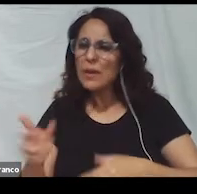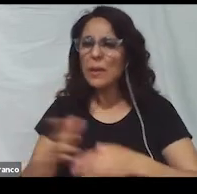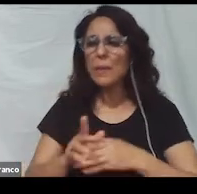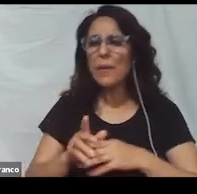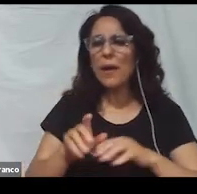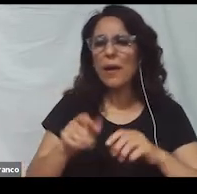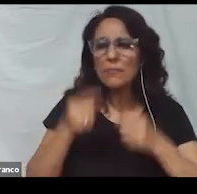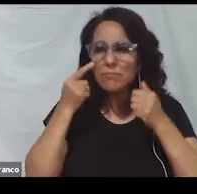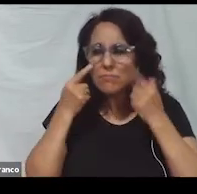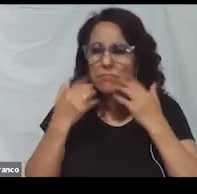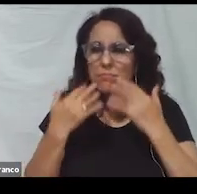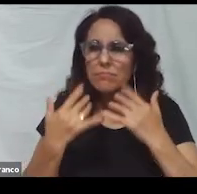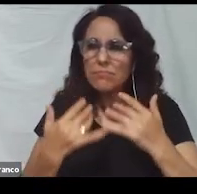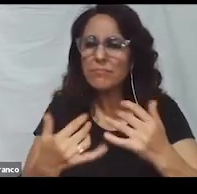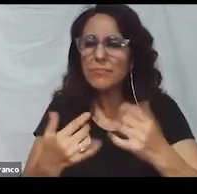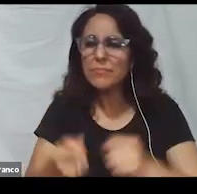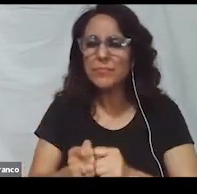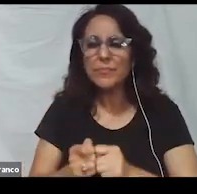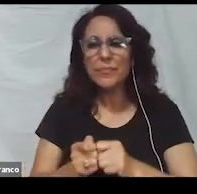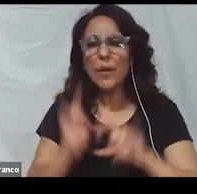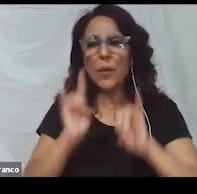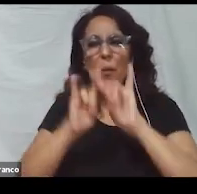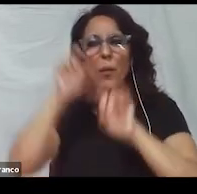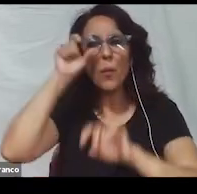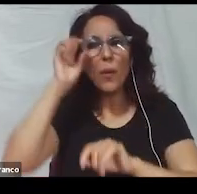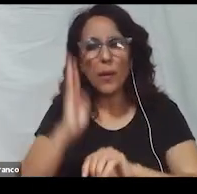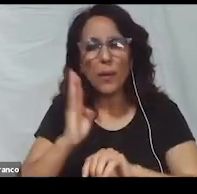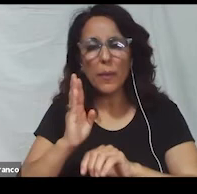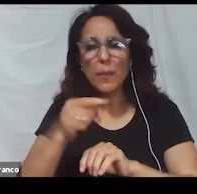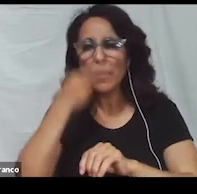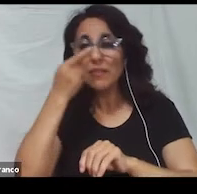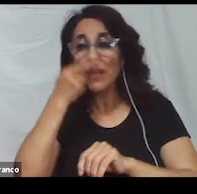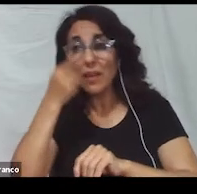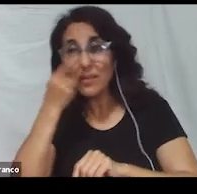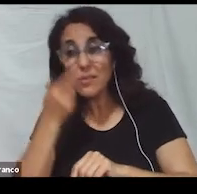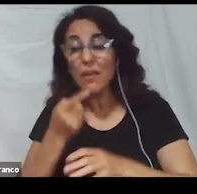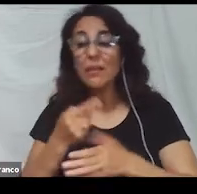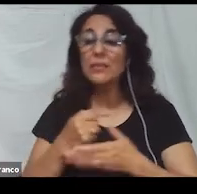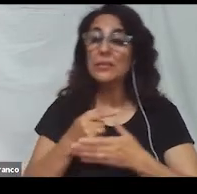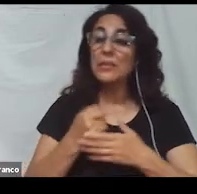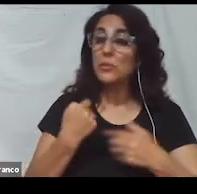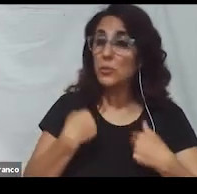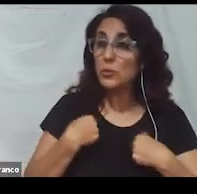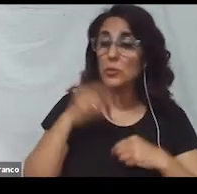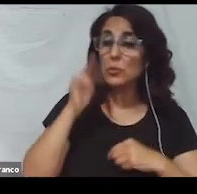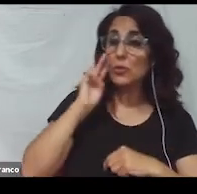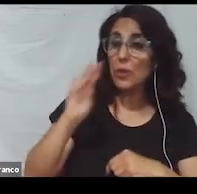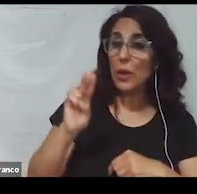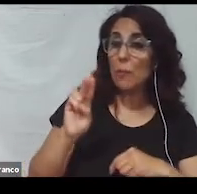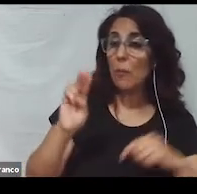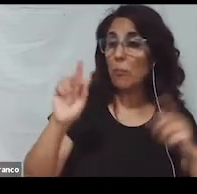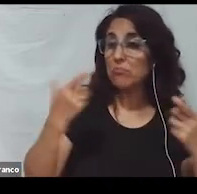notar muchas cosas interesantes, ¿ok? Nosotros, los que vemos, por ejemplo, y no tenemos discapacidad,